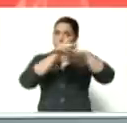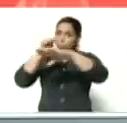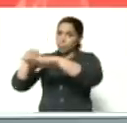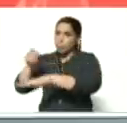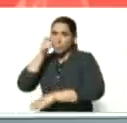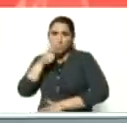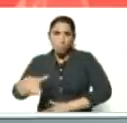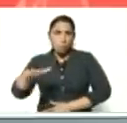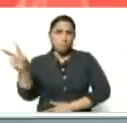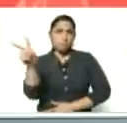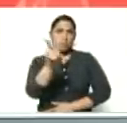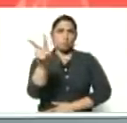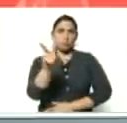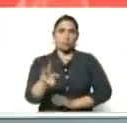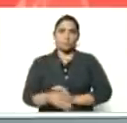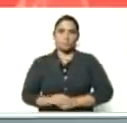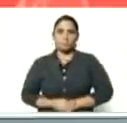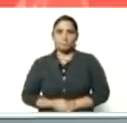Venezuela